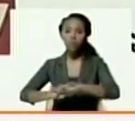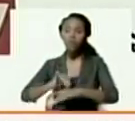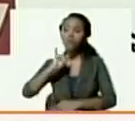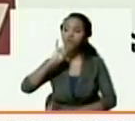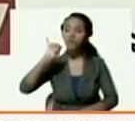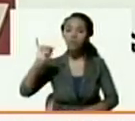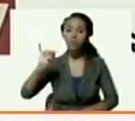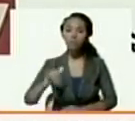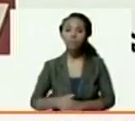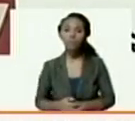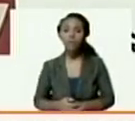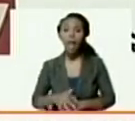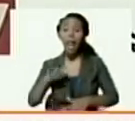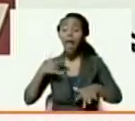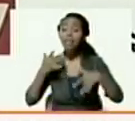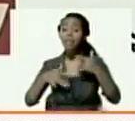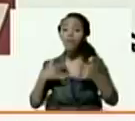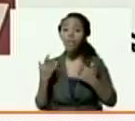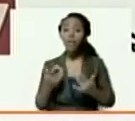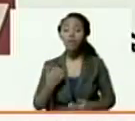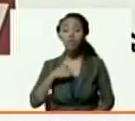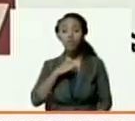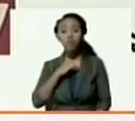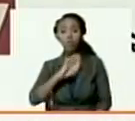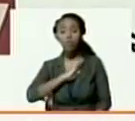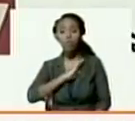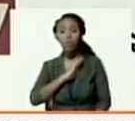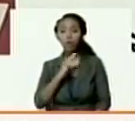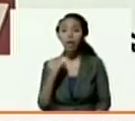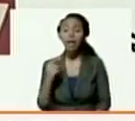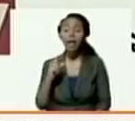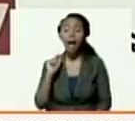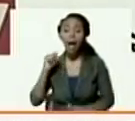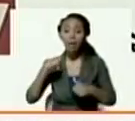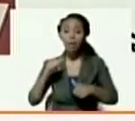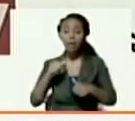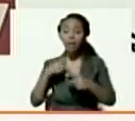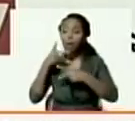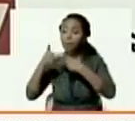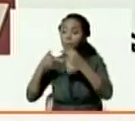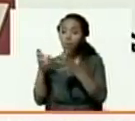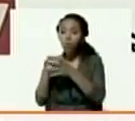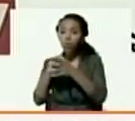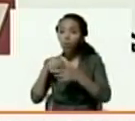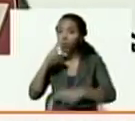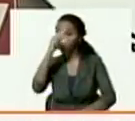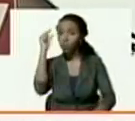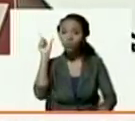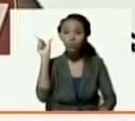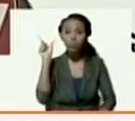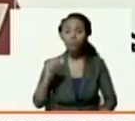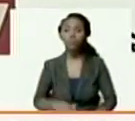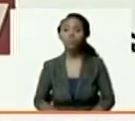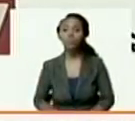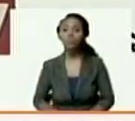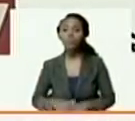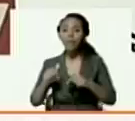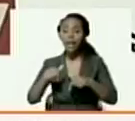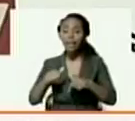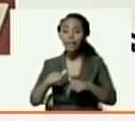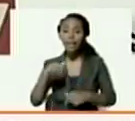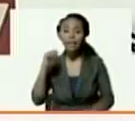informar de las actividades que tendremos nosotros desde el Partido Socialista Unido de Venezuela a partir de este fin de